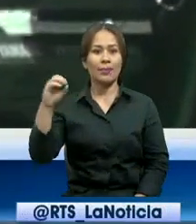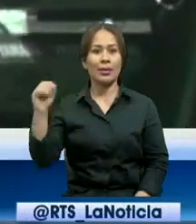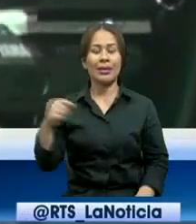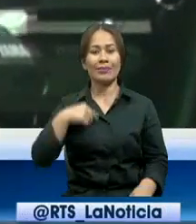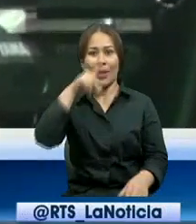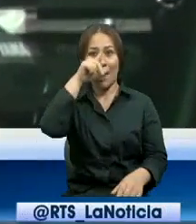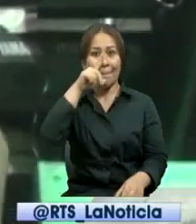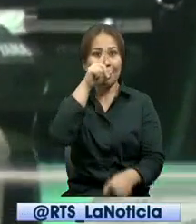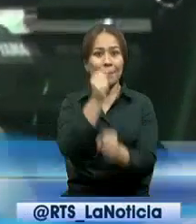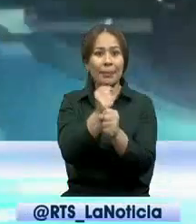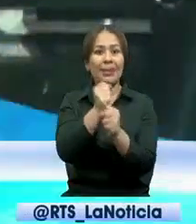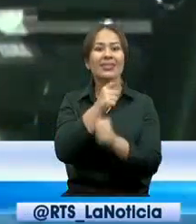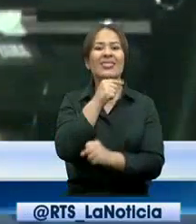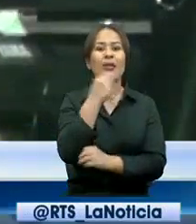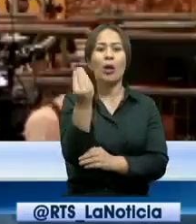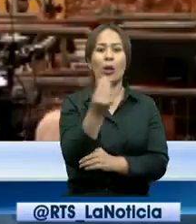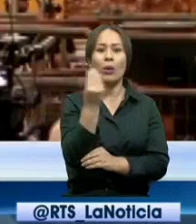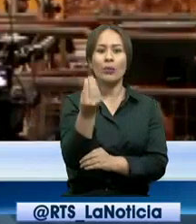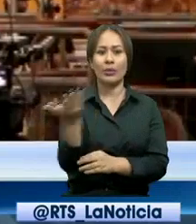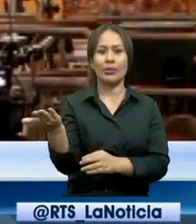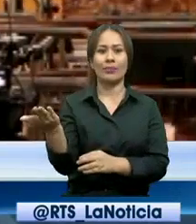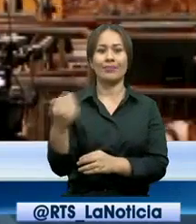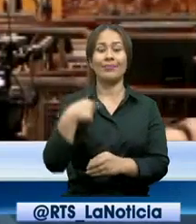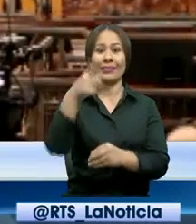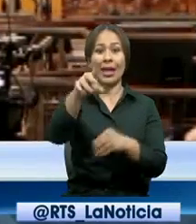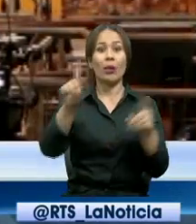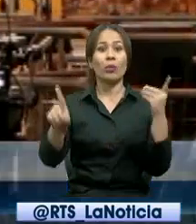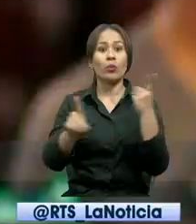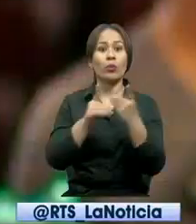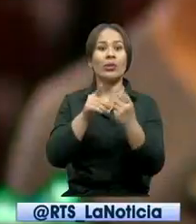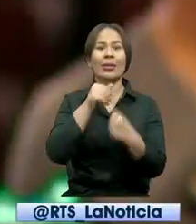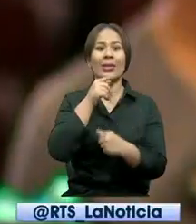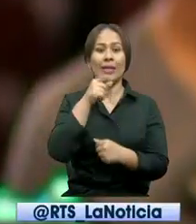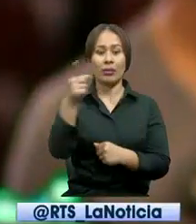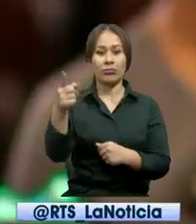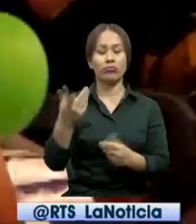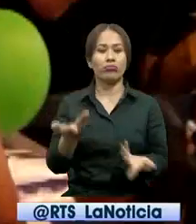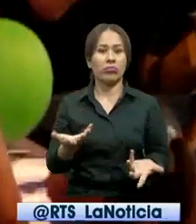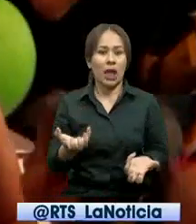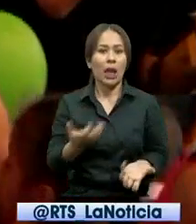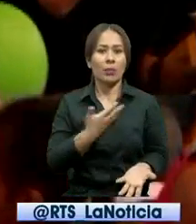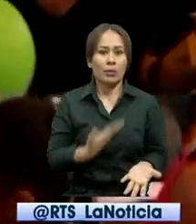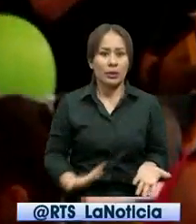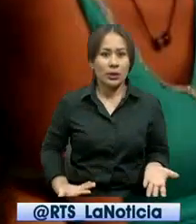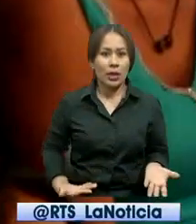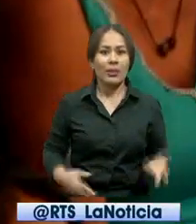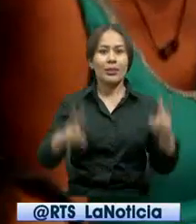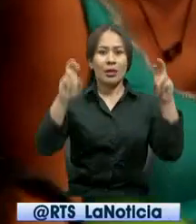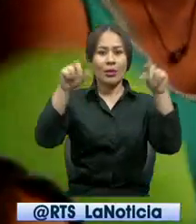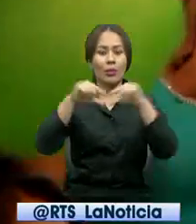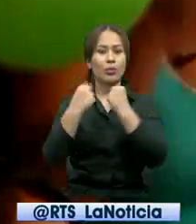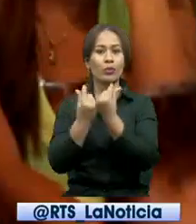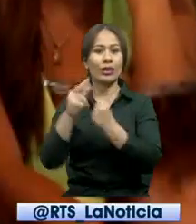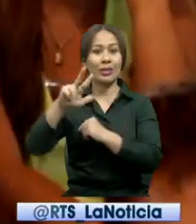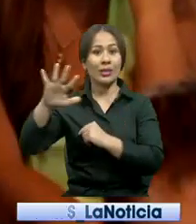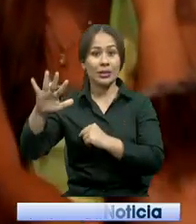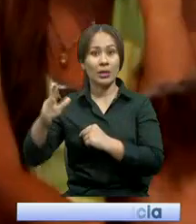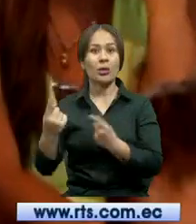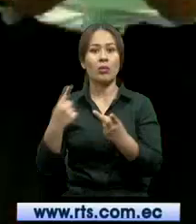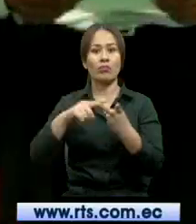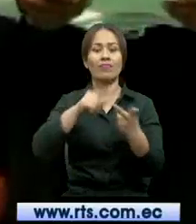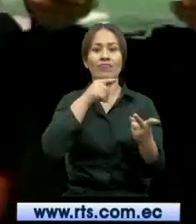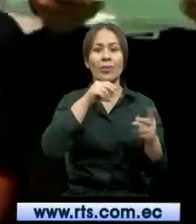empleos, principalmente para jóvenes. El encuentro entre el candidato a la presidencia de la República por Alianza País, Lenín Moreno, y